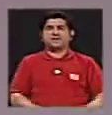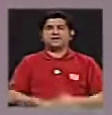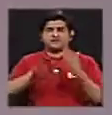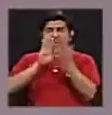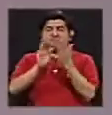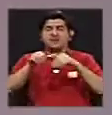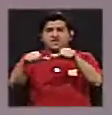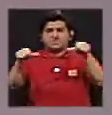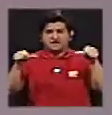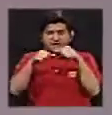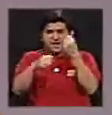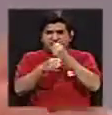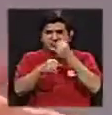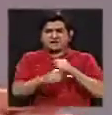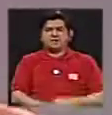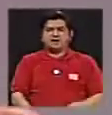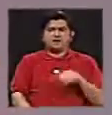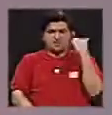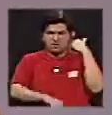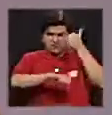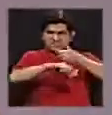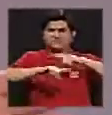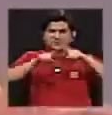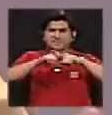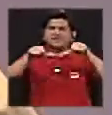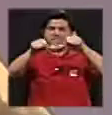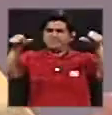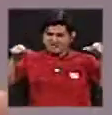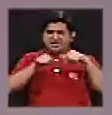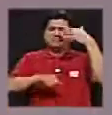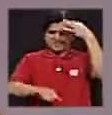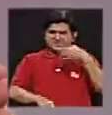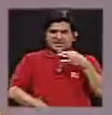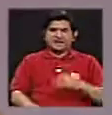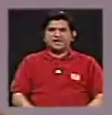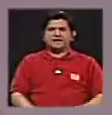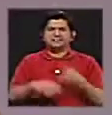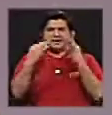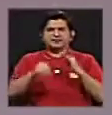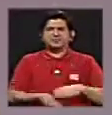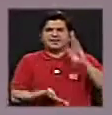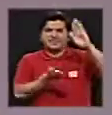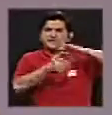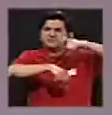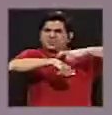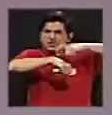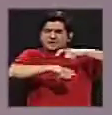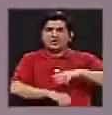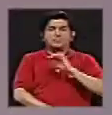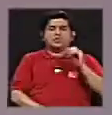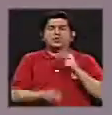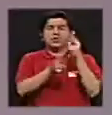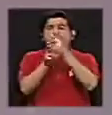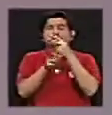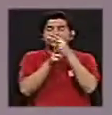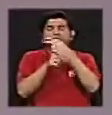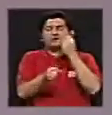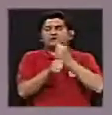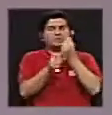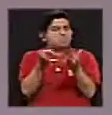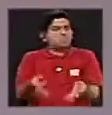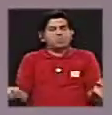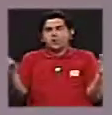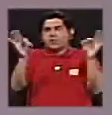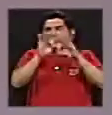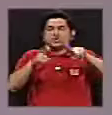Nosotros pensamos que esta carretera hay que establecer varios frentes de obra para acortar el plazo de ejecución y una supervisión de obra, que es fundamental